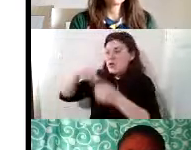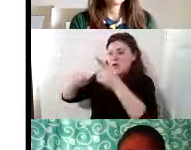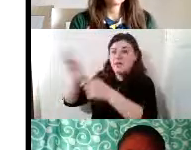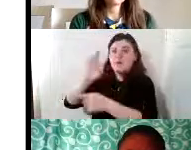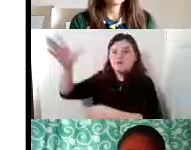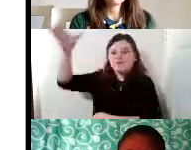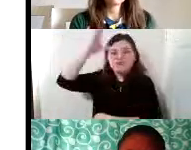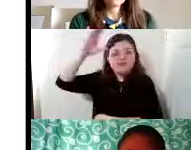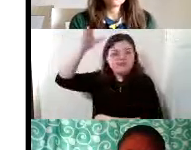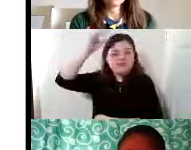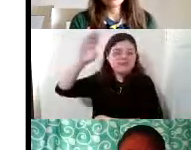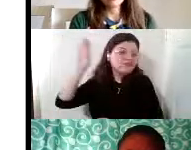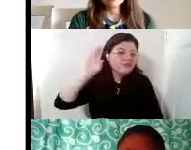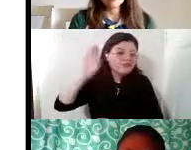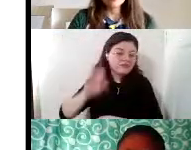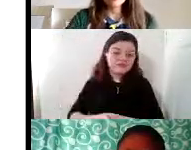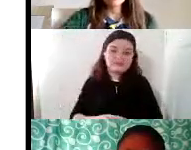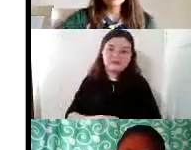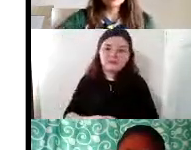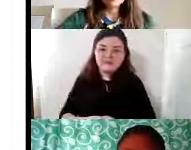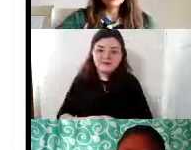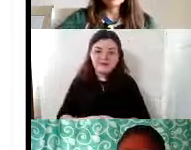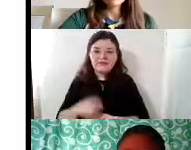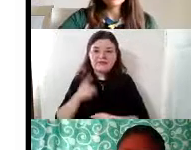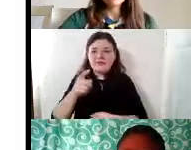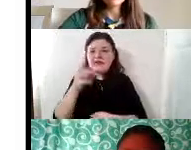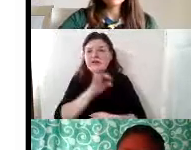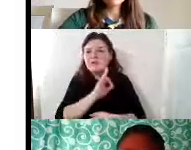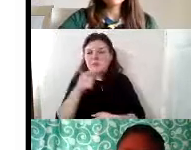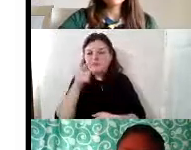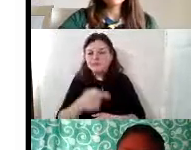la entrada o la, se me fue la palabra, perdón,